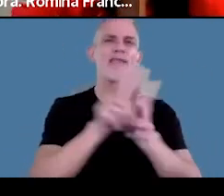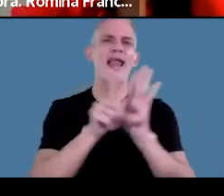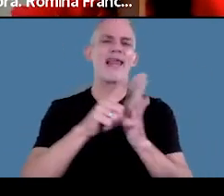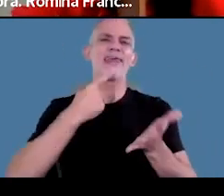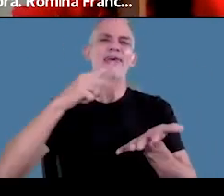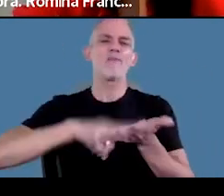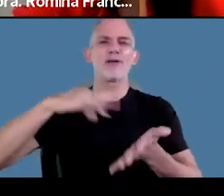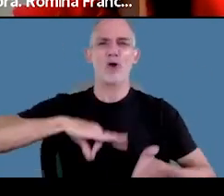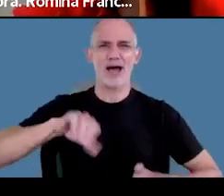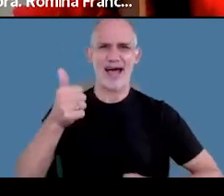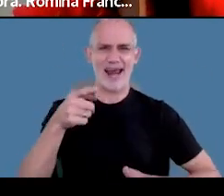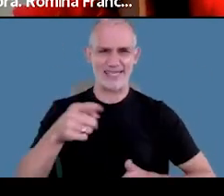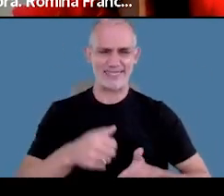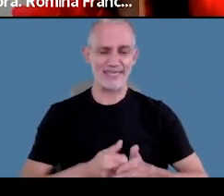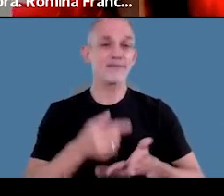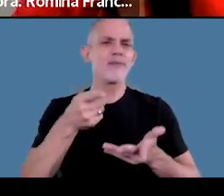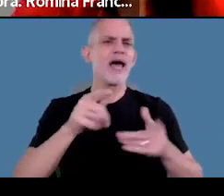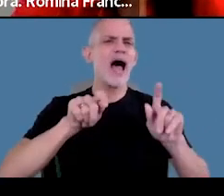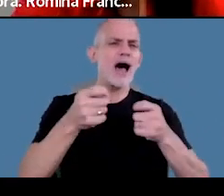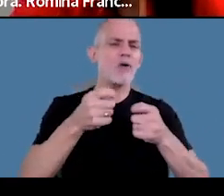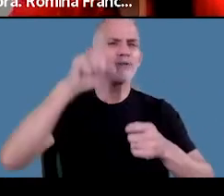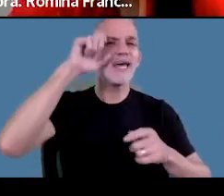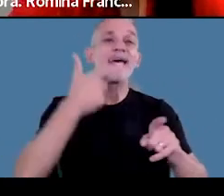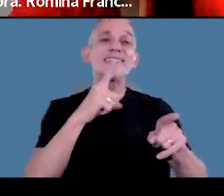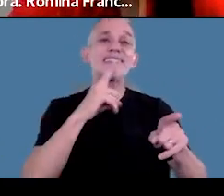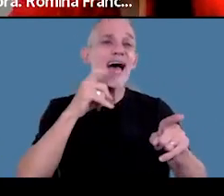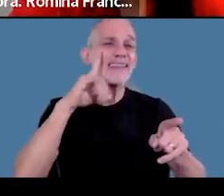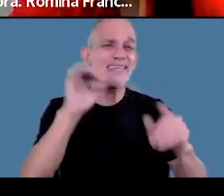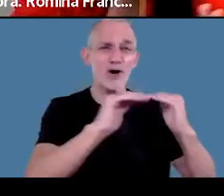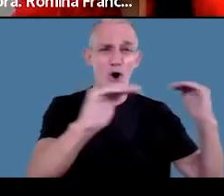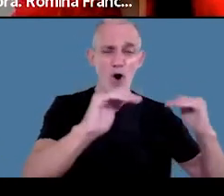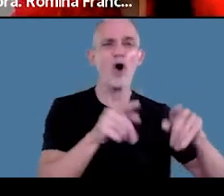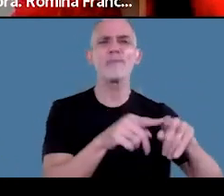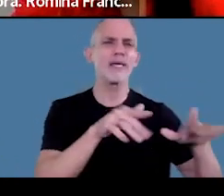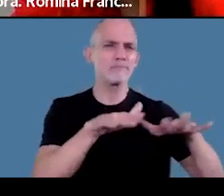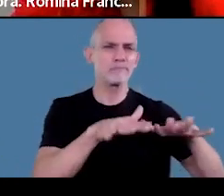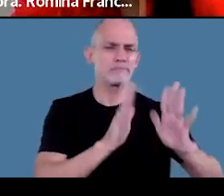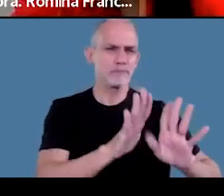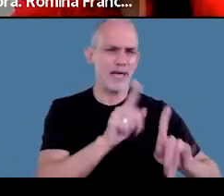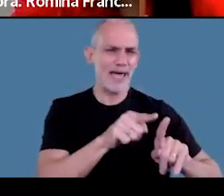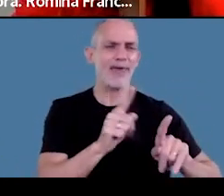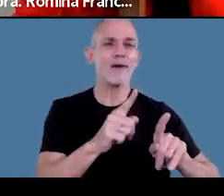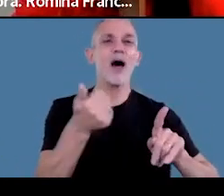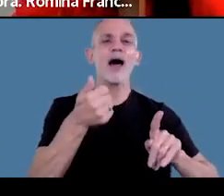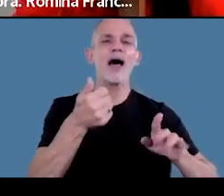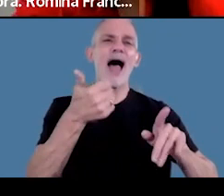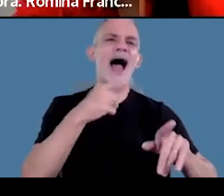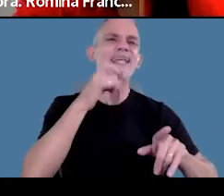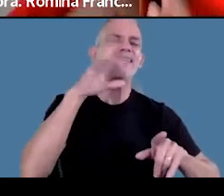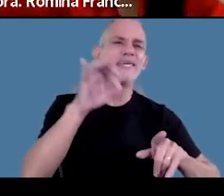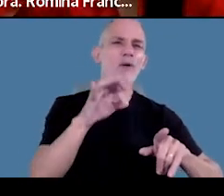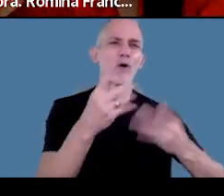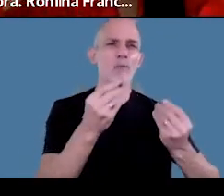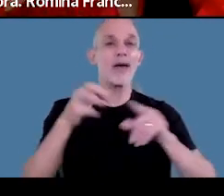Ganancias. En este ajuste estático, que vamos a trabajar con activo computable y con